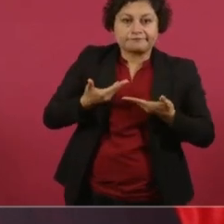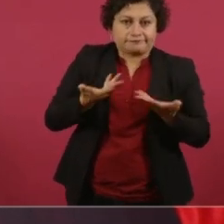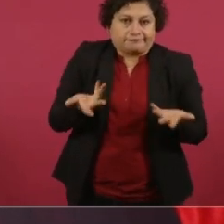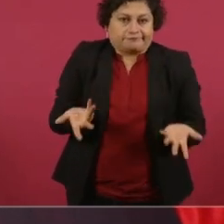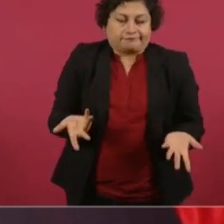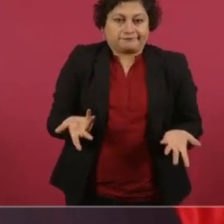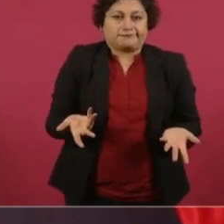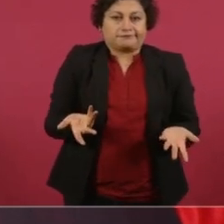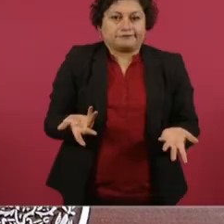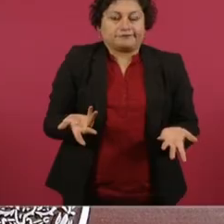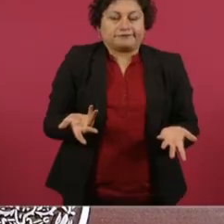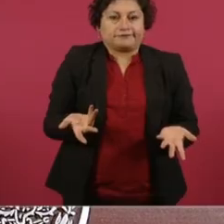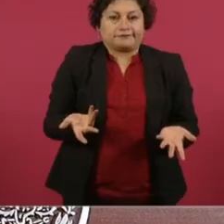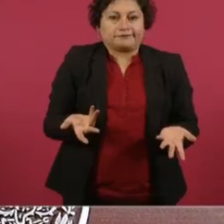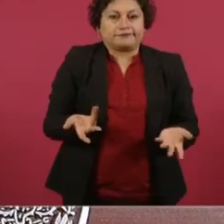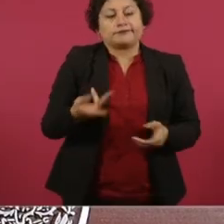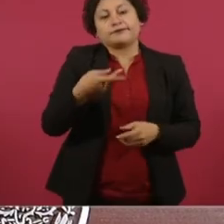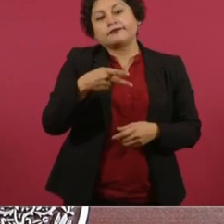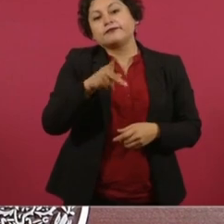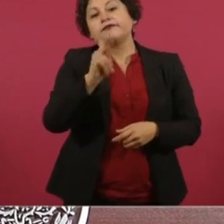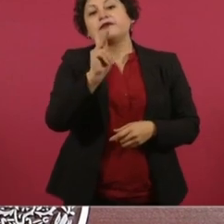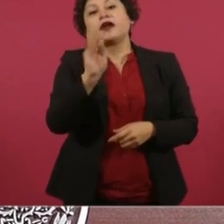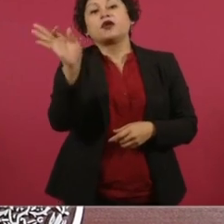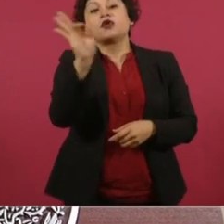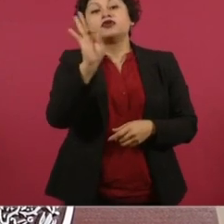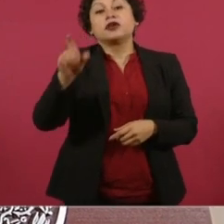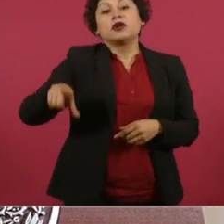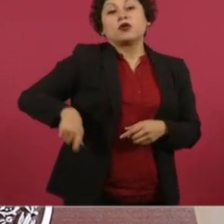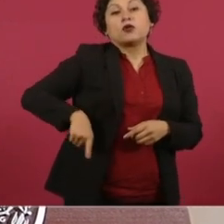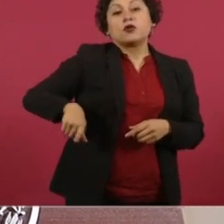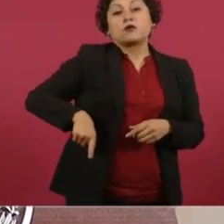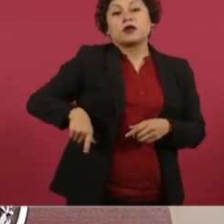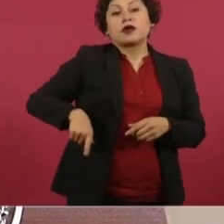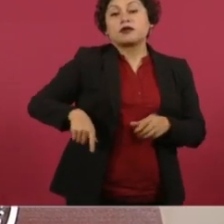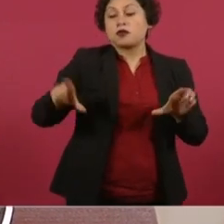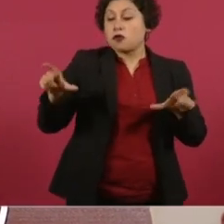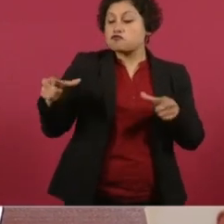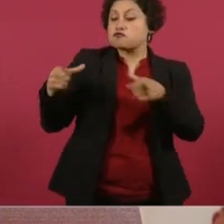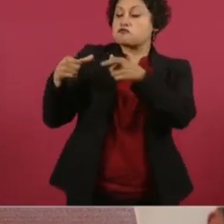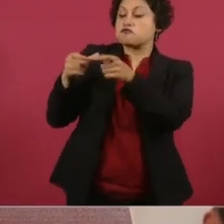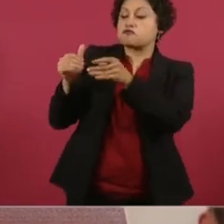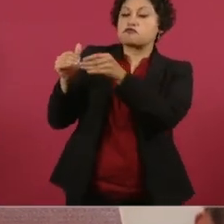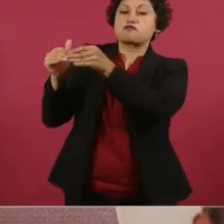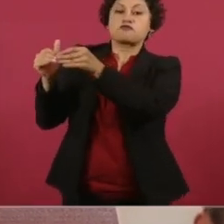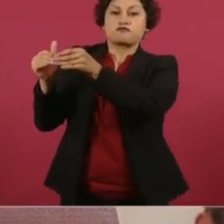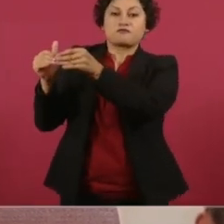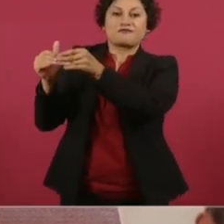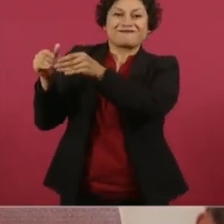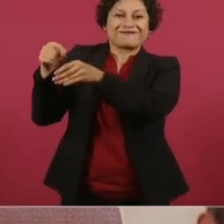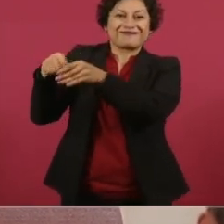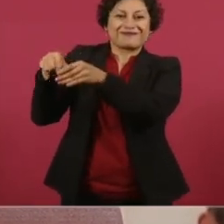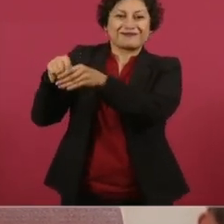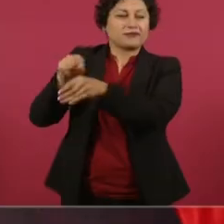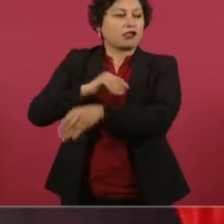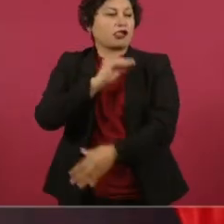Si el gobierno es de la oligarquía, el pueblo va a ser olvidado.